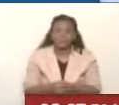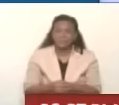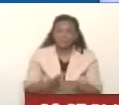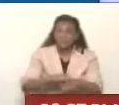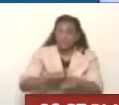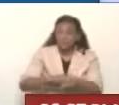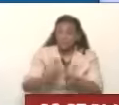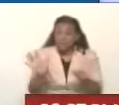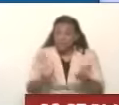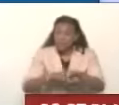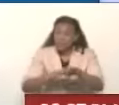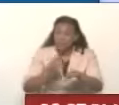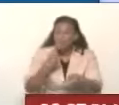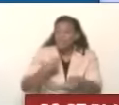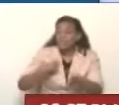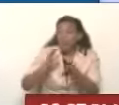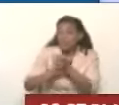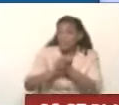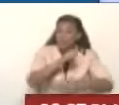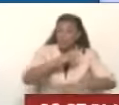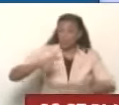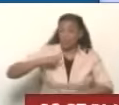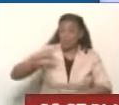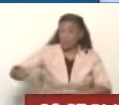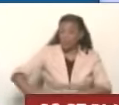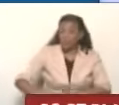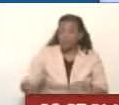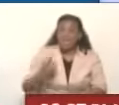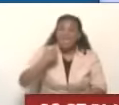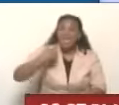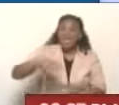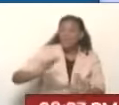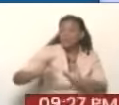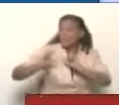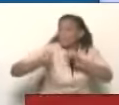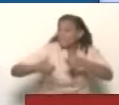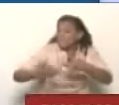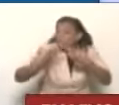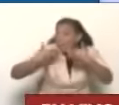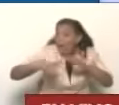Y esto es como dice un amigo portugués mío, y esto es empezandito,